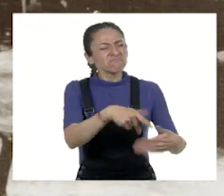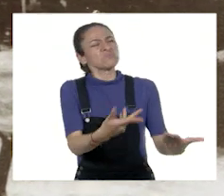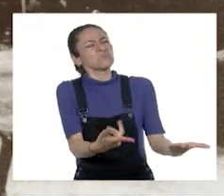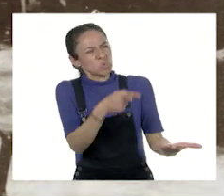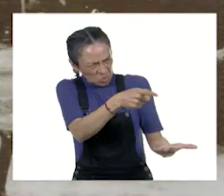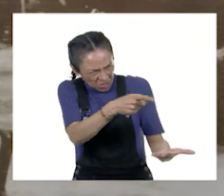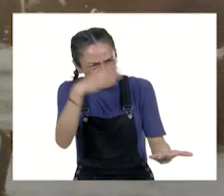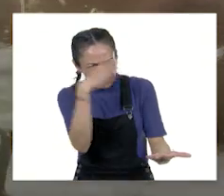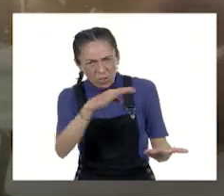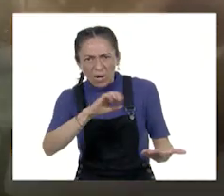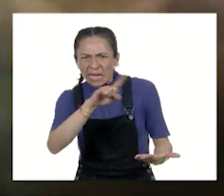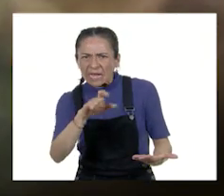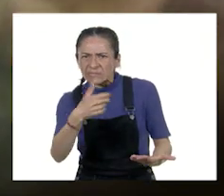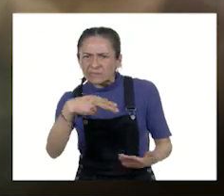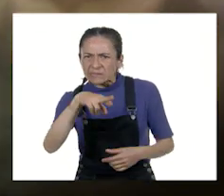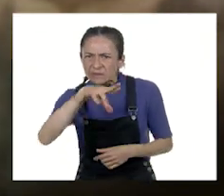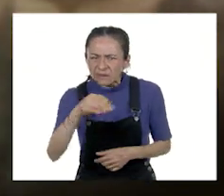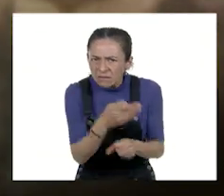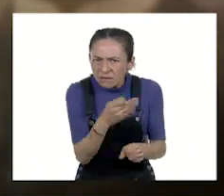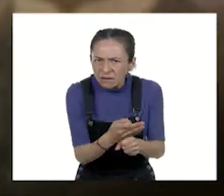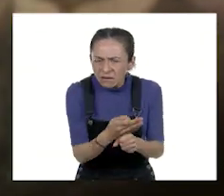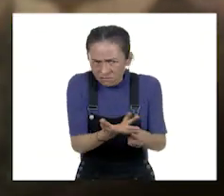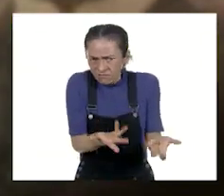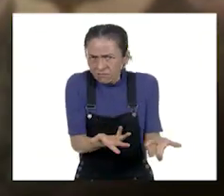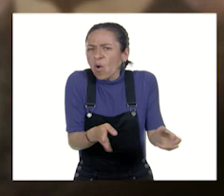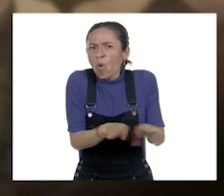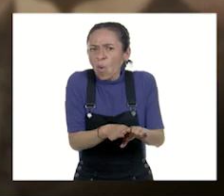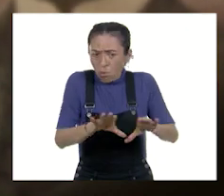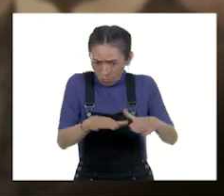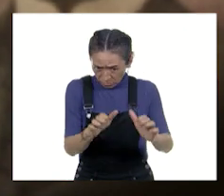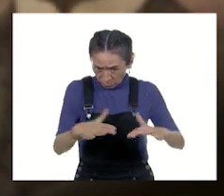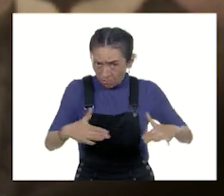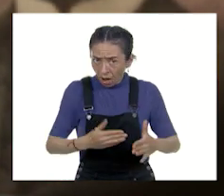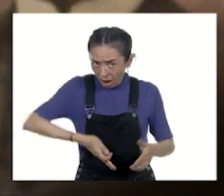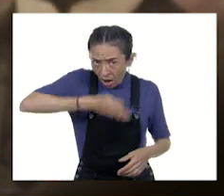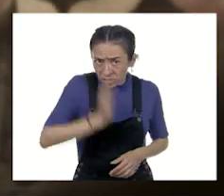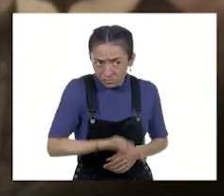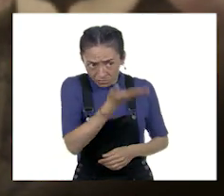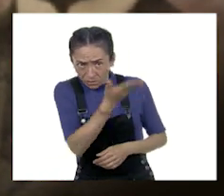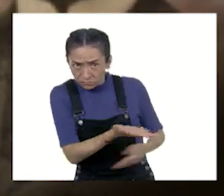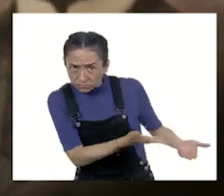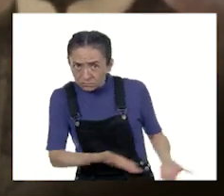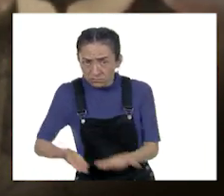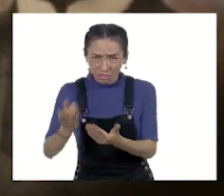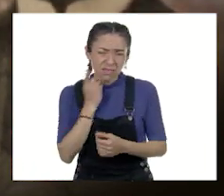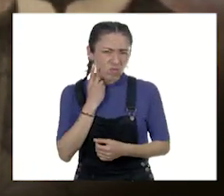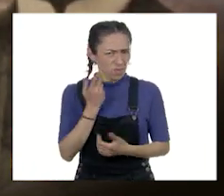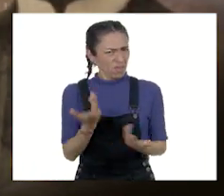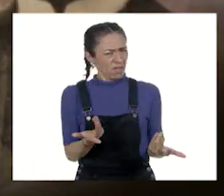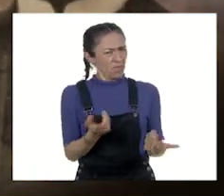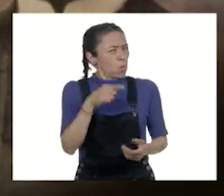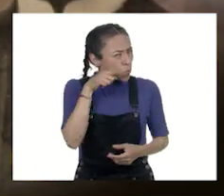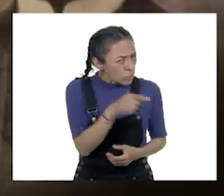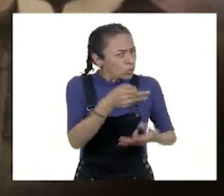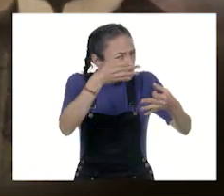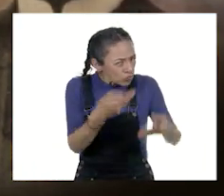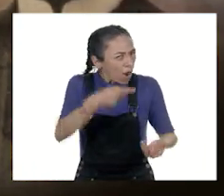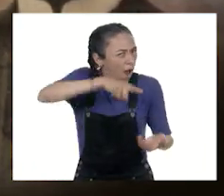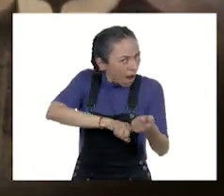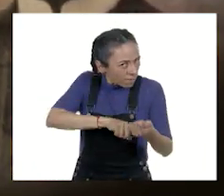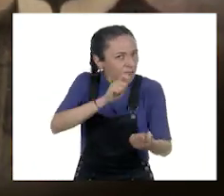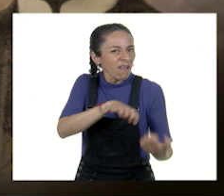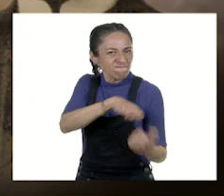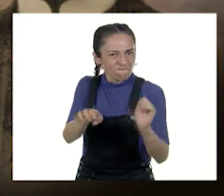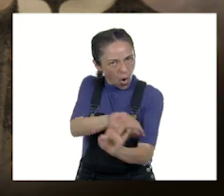comisión vaya a dictaminar para que este Congreso Constituyente lo acepte como diputado cuando ha sido un enemigo del constitucionalismo? La